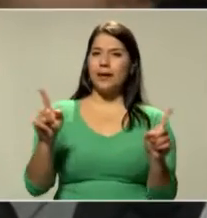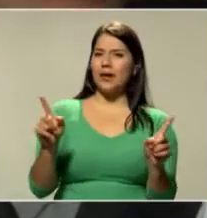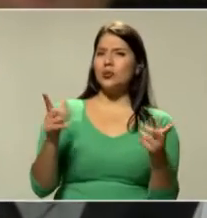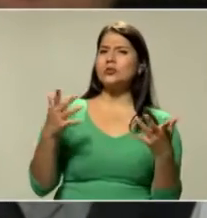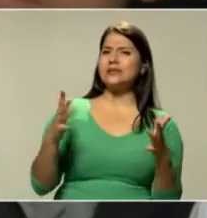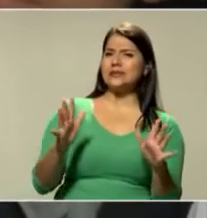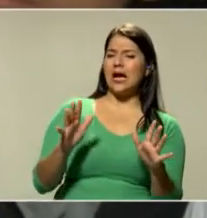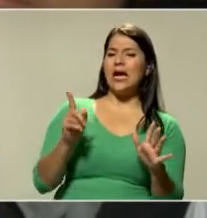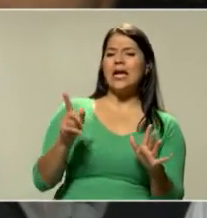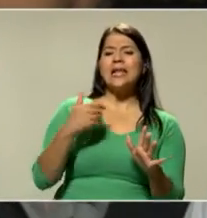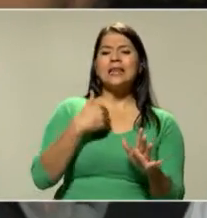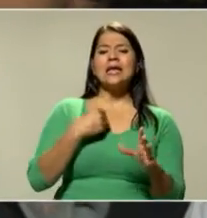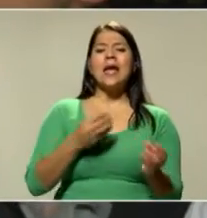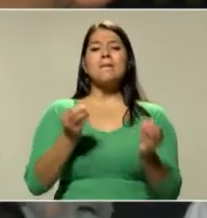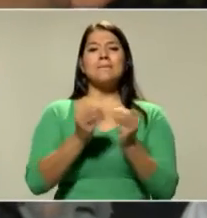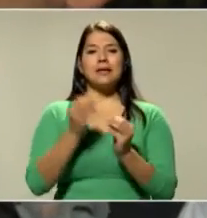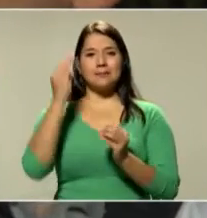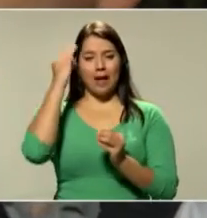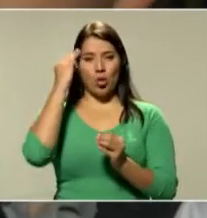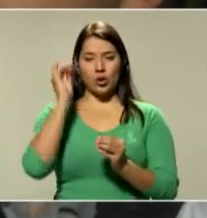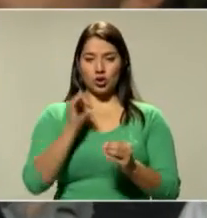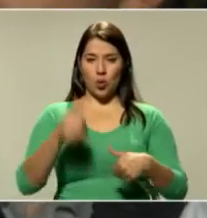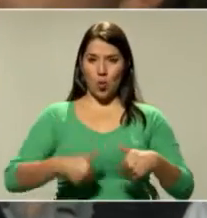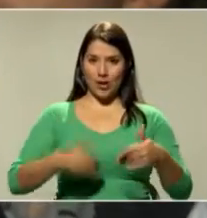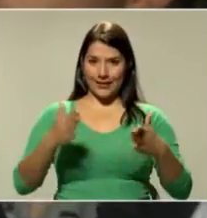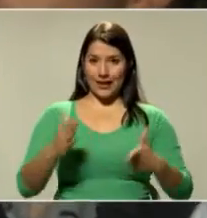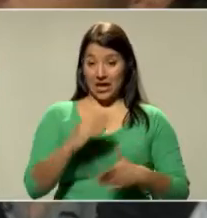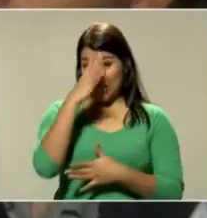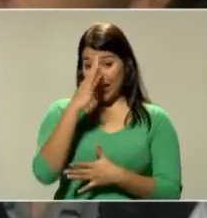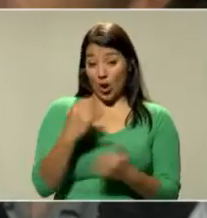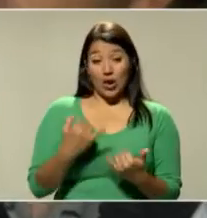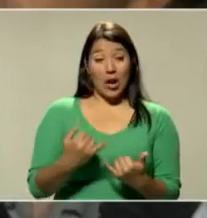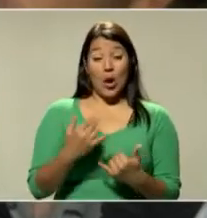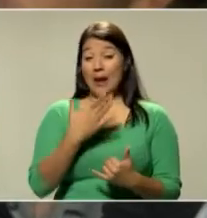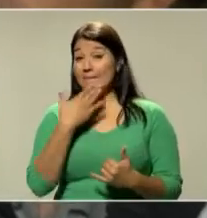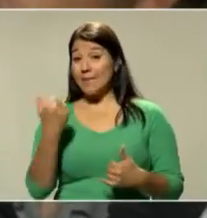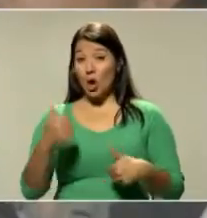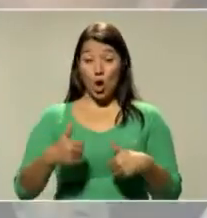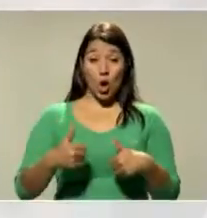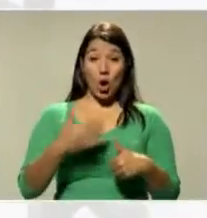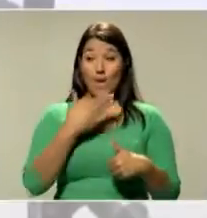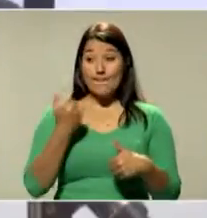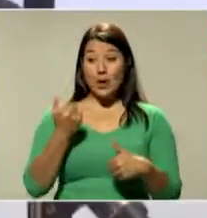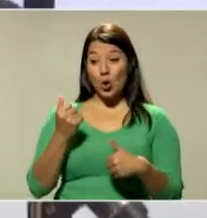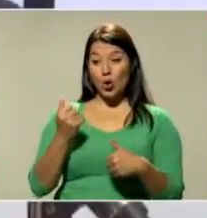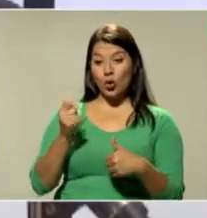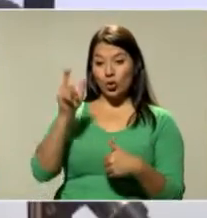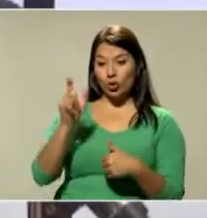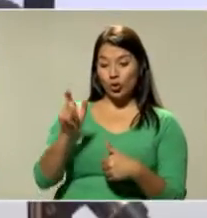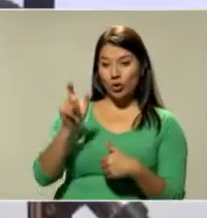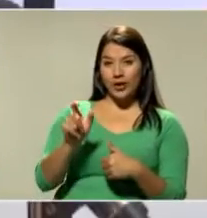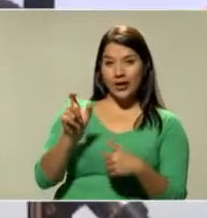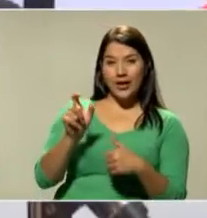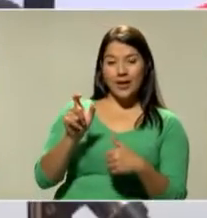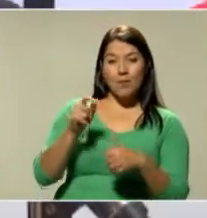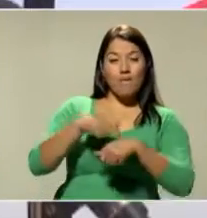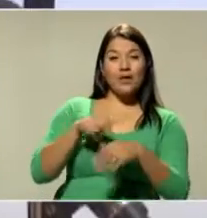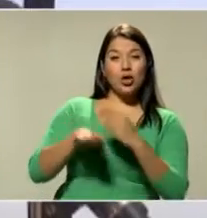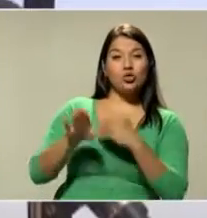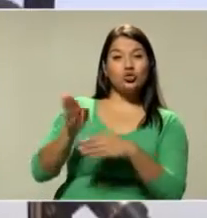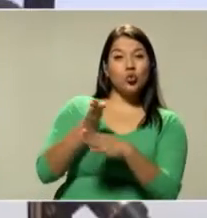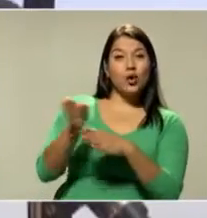estaba tomando una madurez interesante como entrenador y creo que la mejor versión de José Giacone hoy la tenemos nosotros. No, si llego a pensar eso